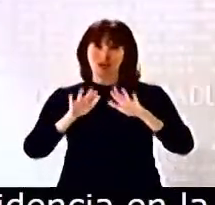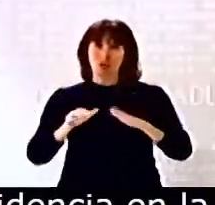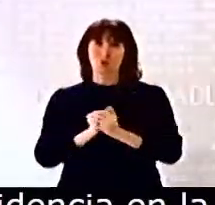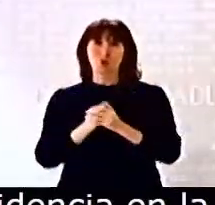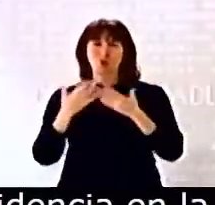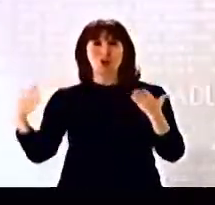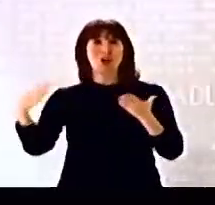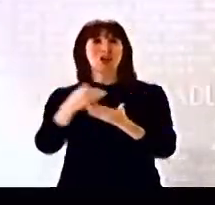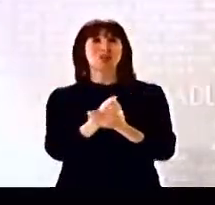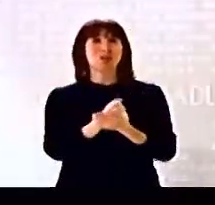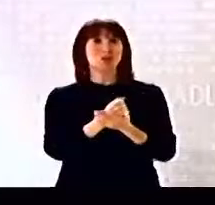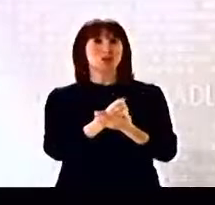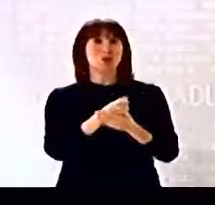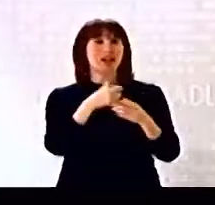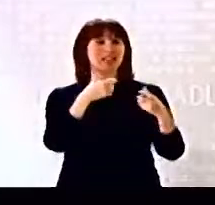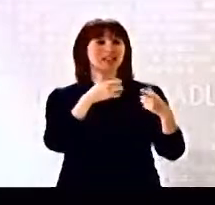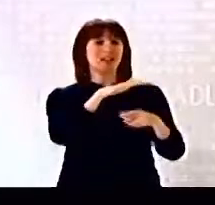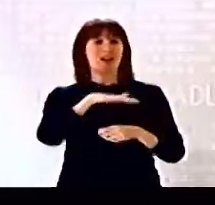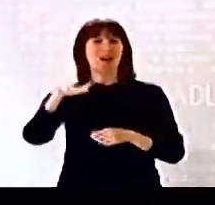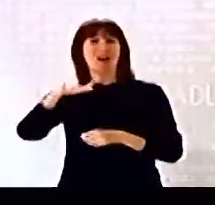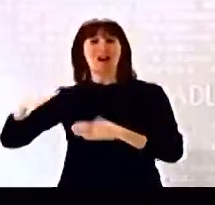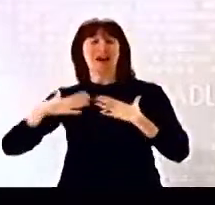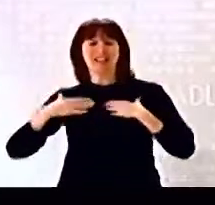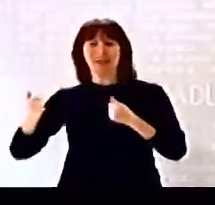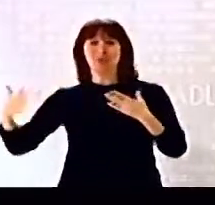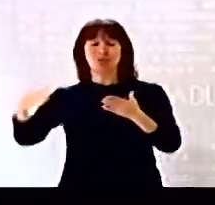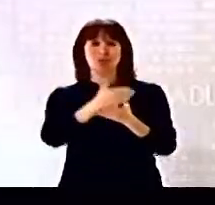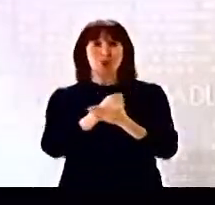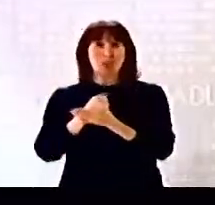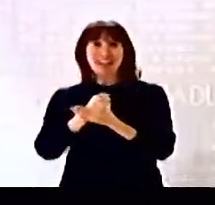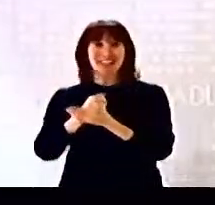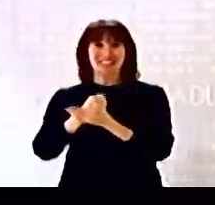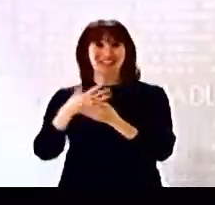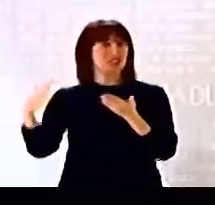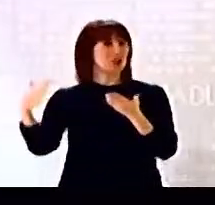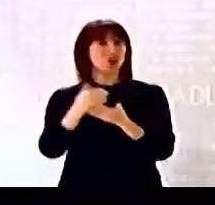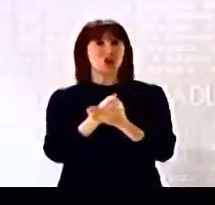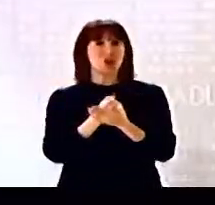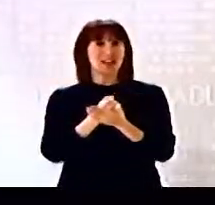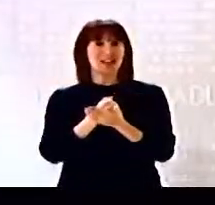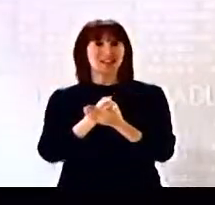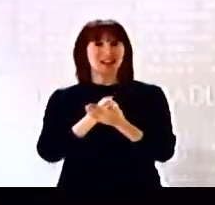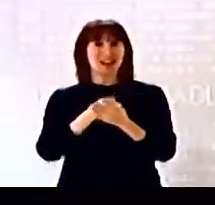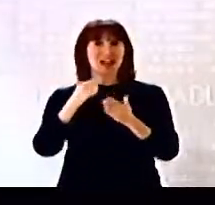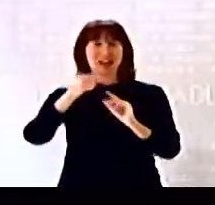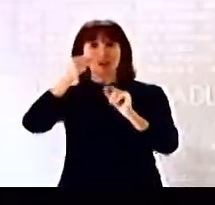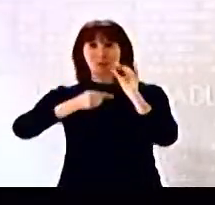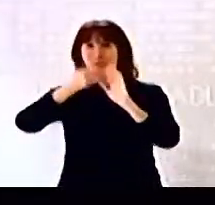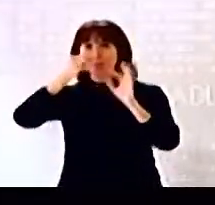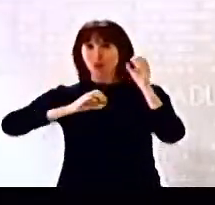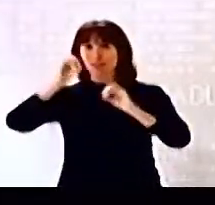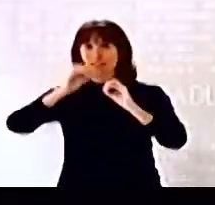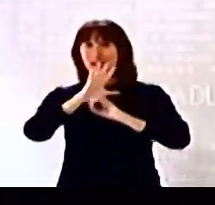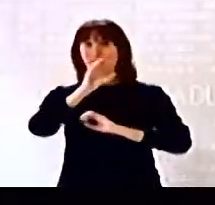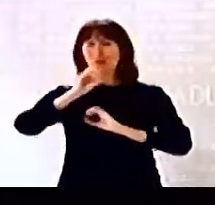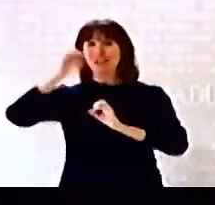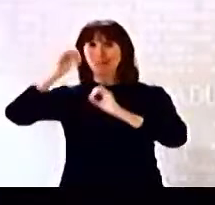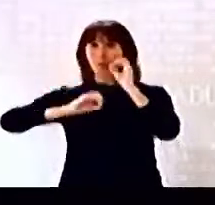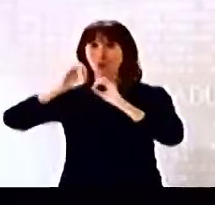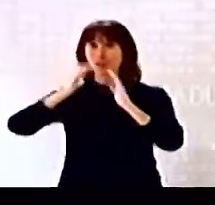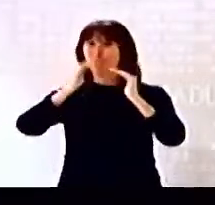Todas las áreas de salud, todas, sin excepción, su razón de tasa está por debajo del 50%.